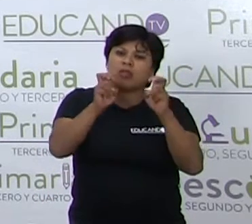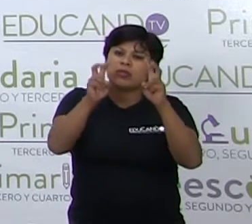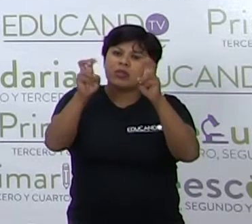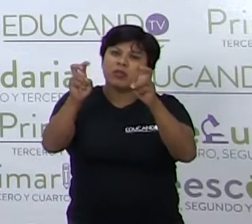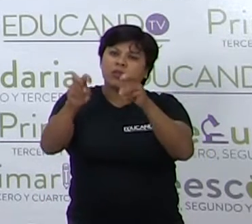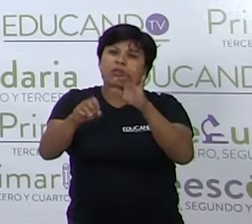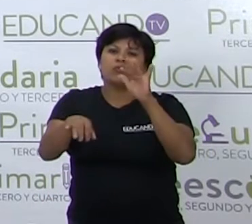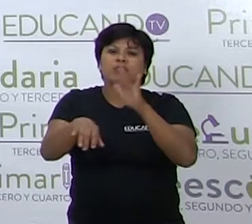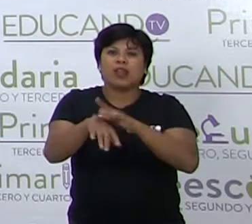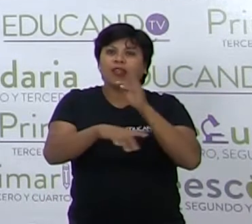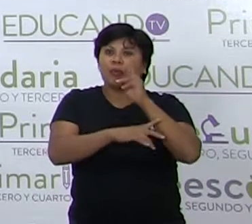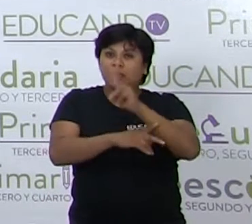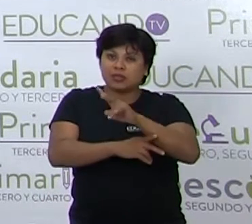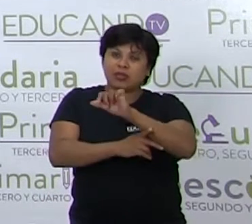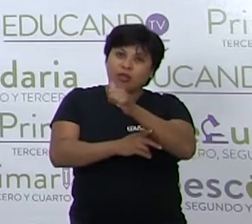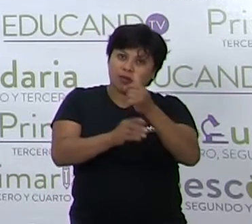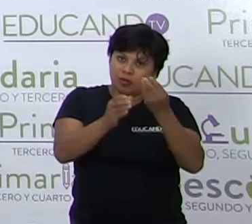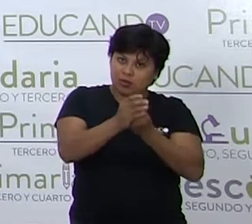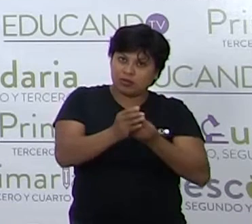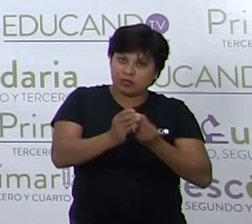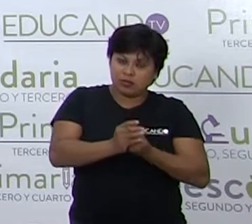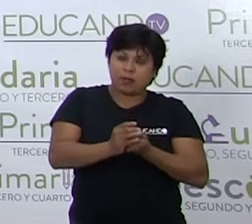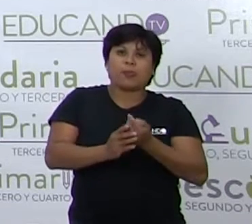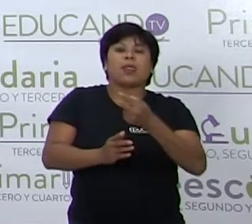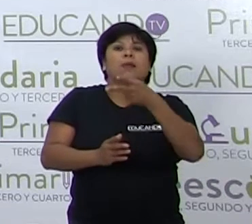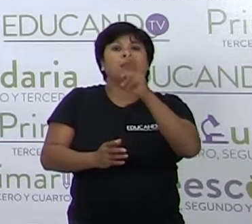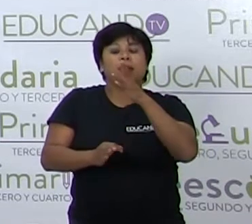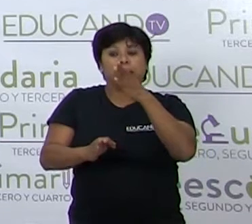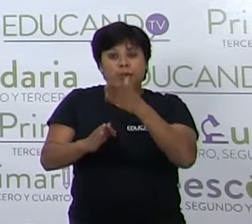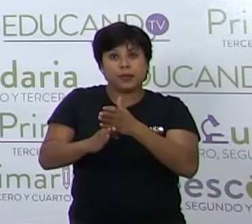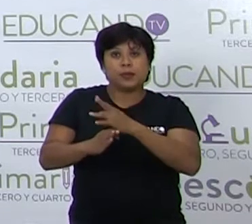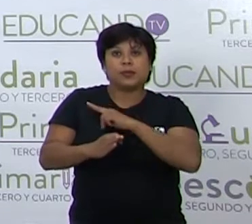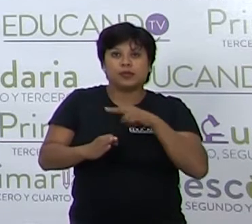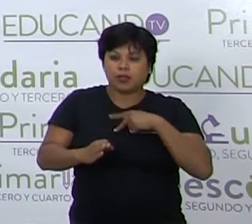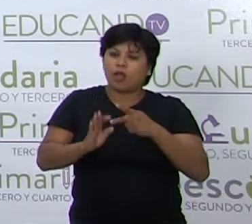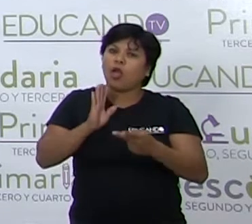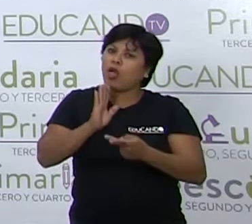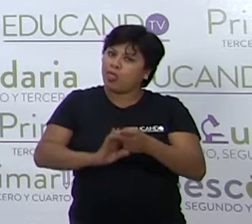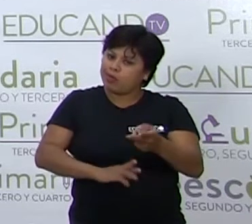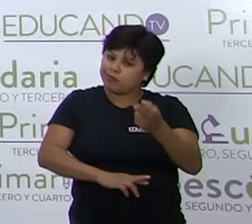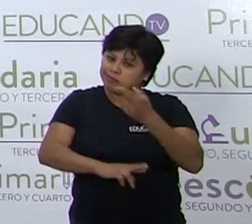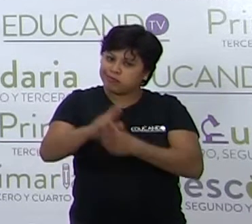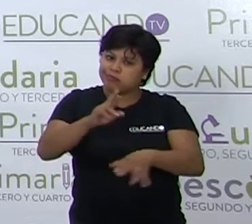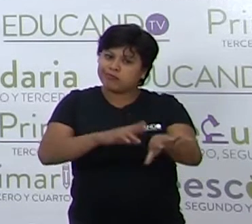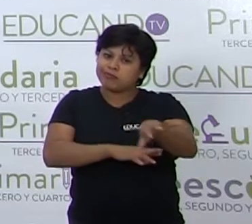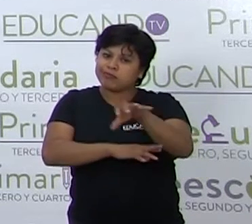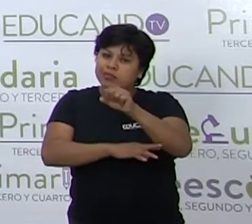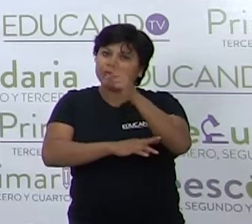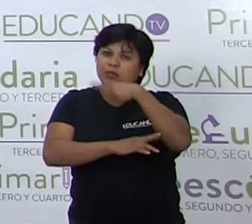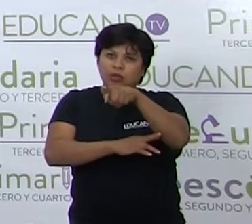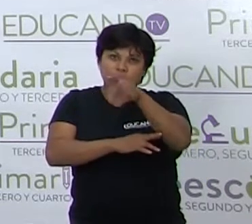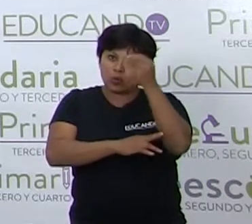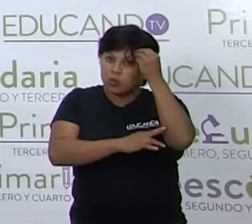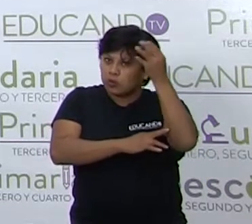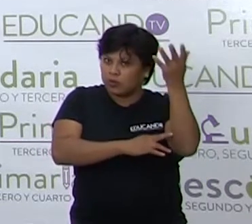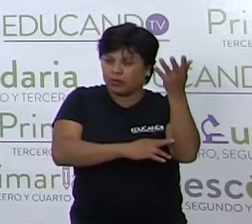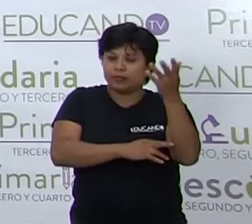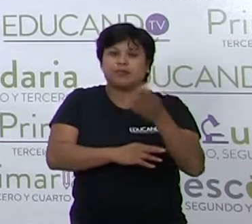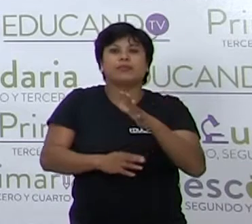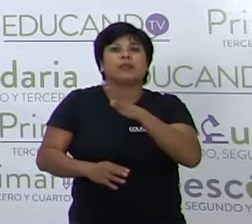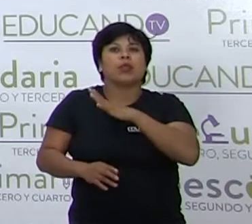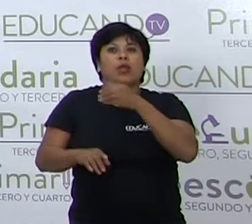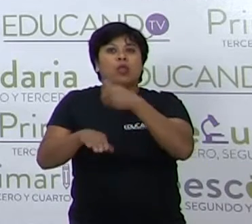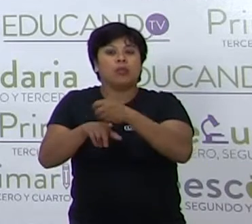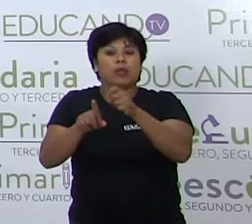viste en otros grados, pero hoy vamos a volverlos a tocar para que no se te olviden. Aquí tenemos una